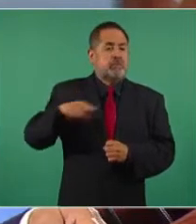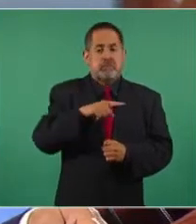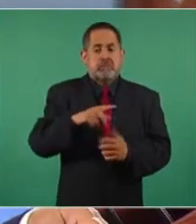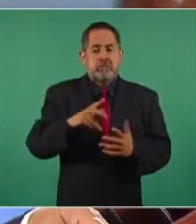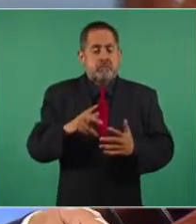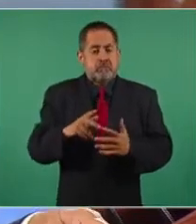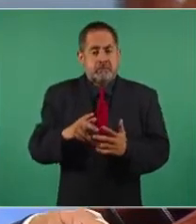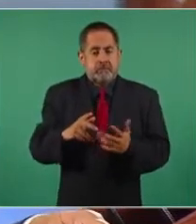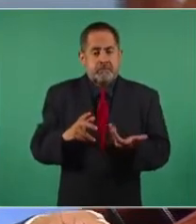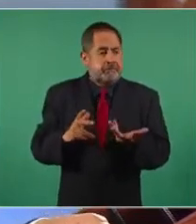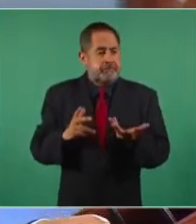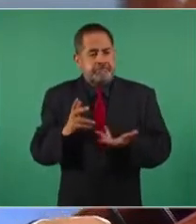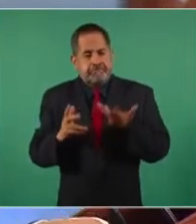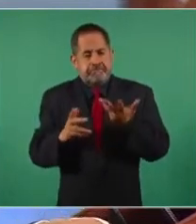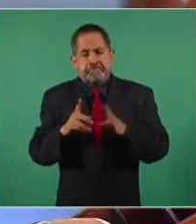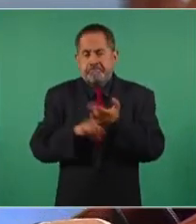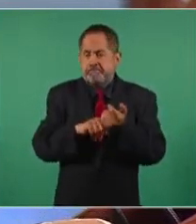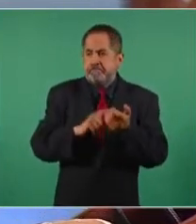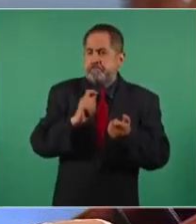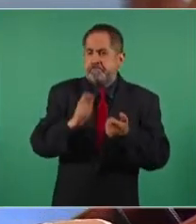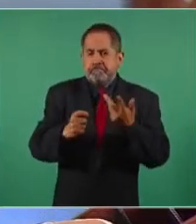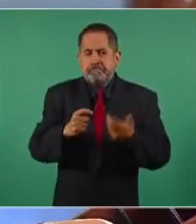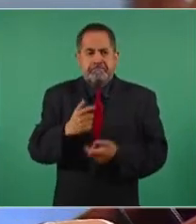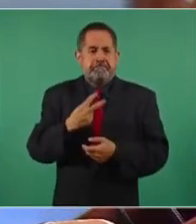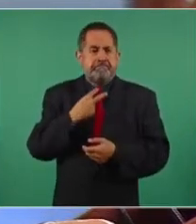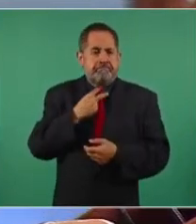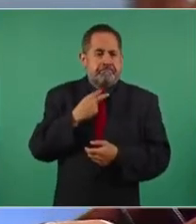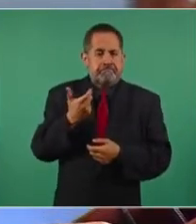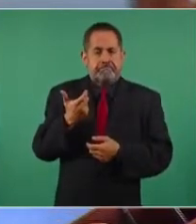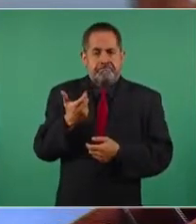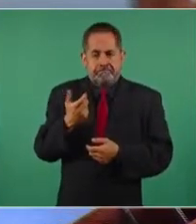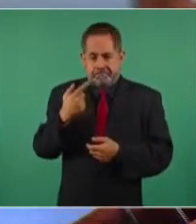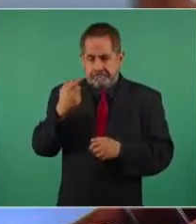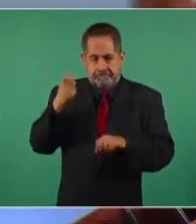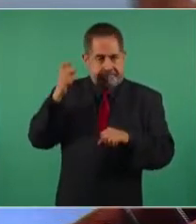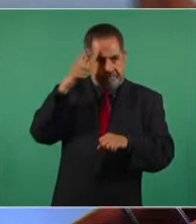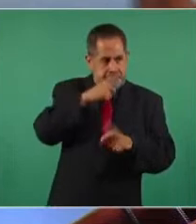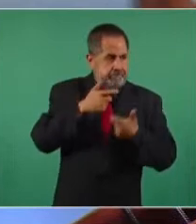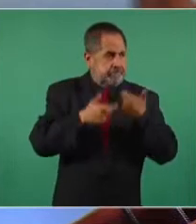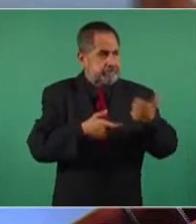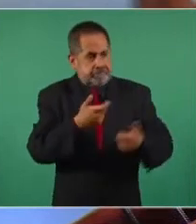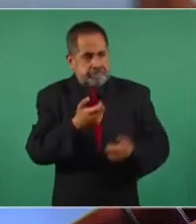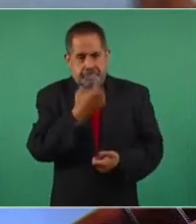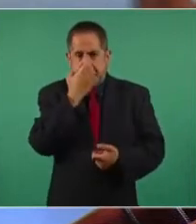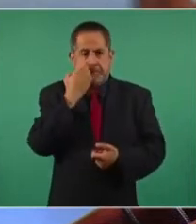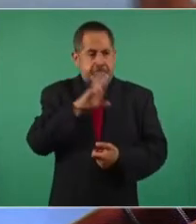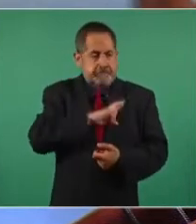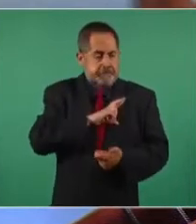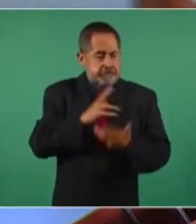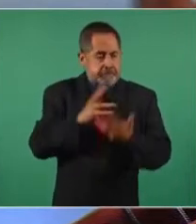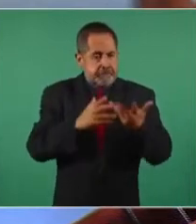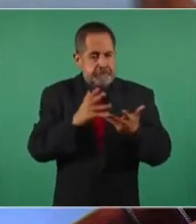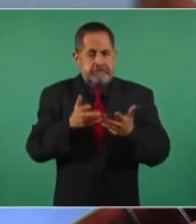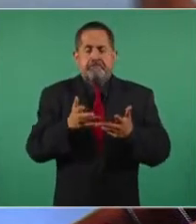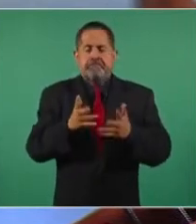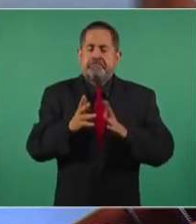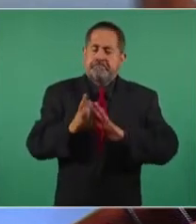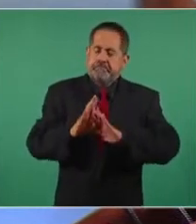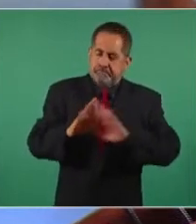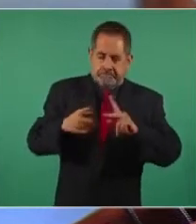he pasado por situaciones económicas muy difíciles pero ya vamos